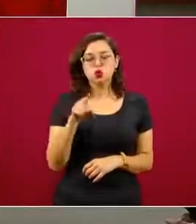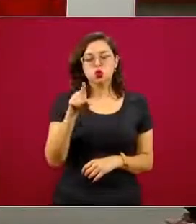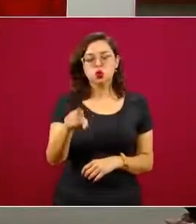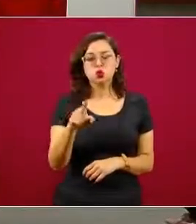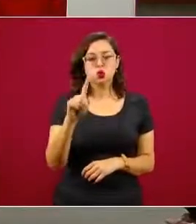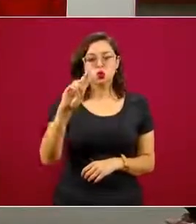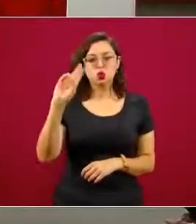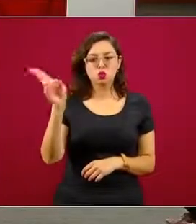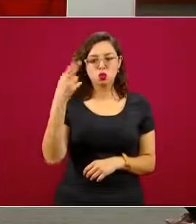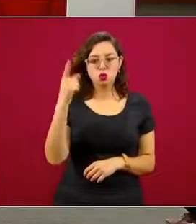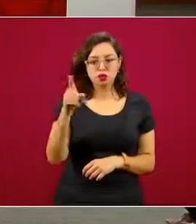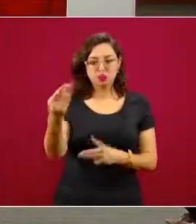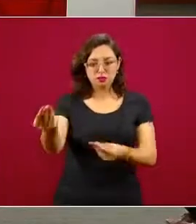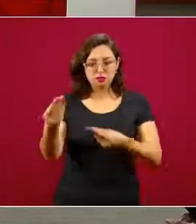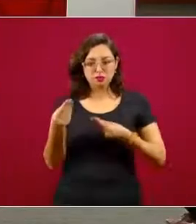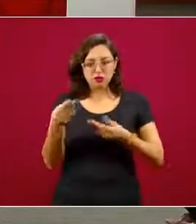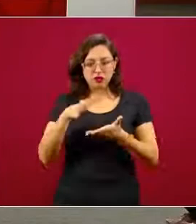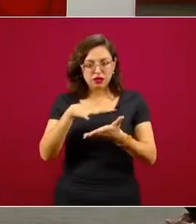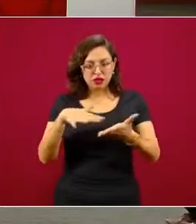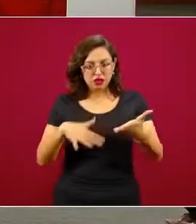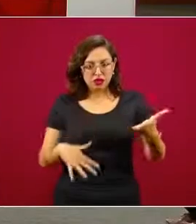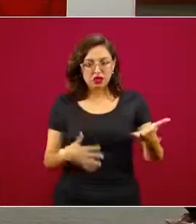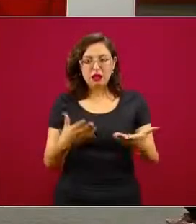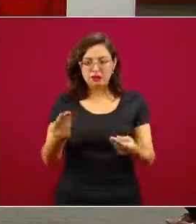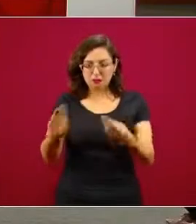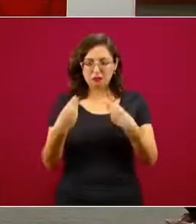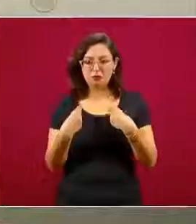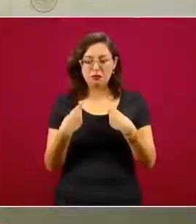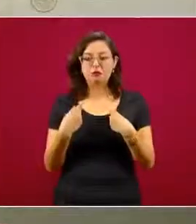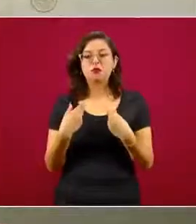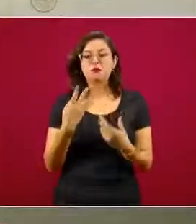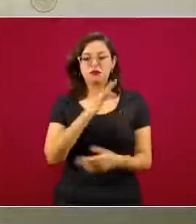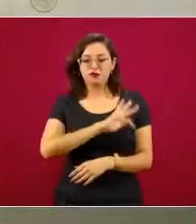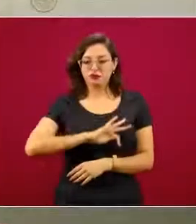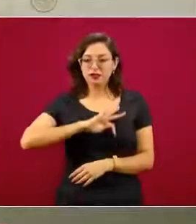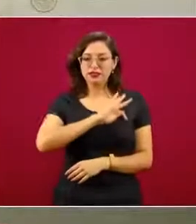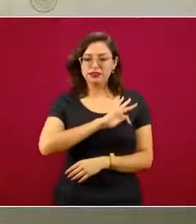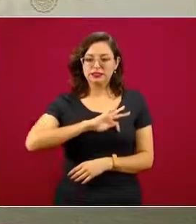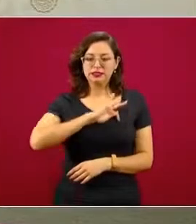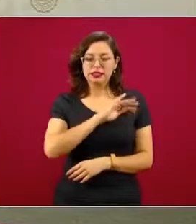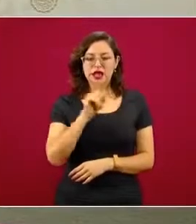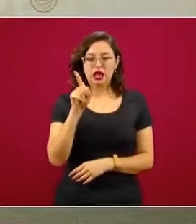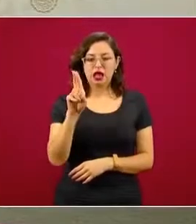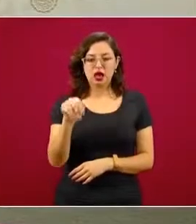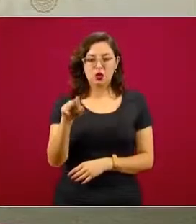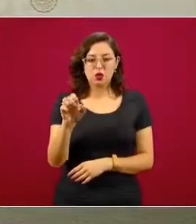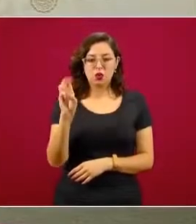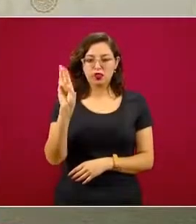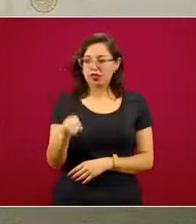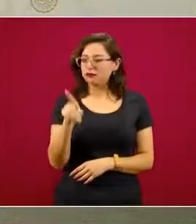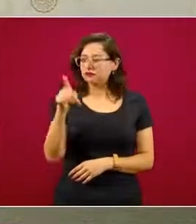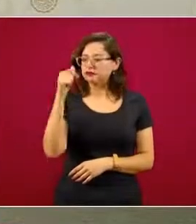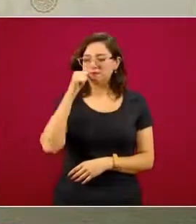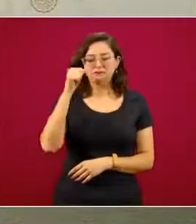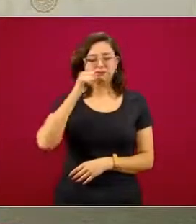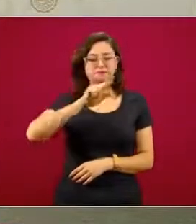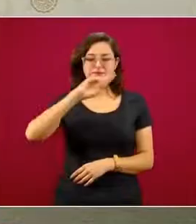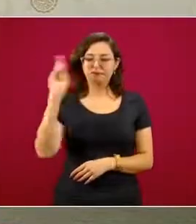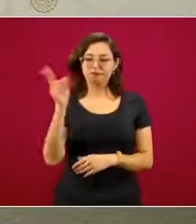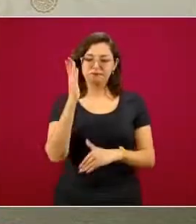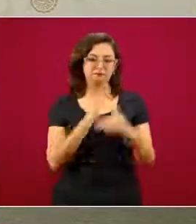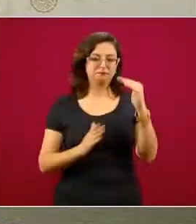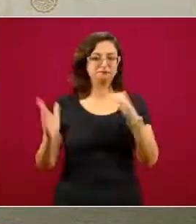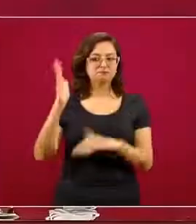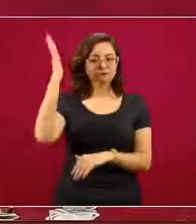de la UNAM, si me lo manda se lo voy a agradecer y lo leeré con mucho gusto y felicito como siempre a la UNAM, nuestra máxima casa de estudios, porque